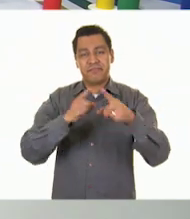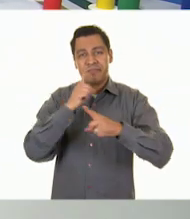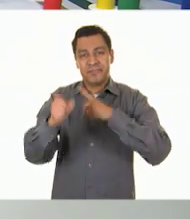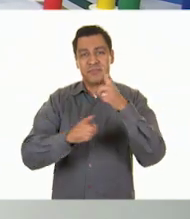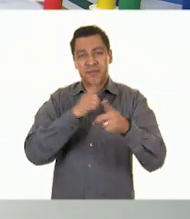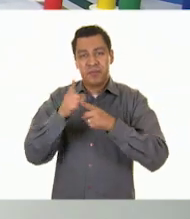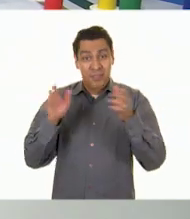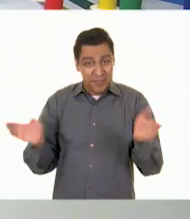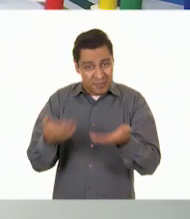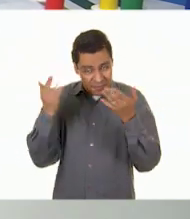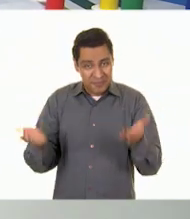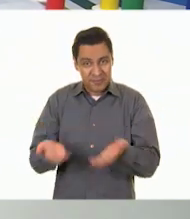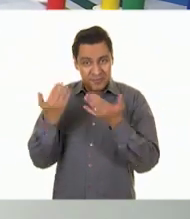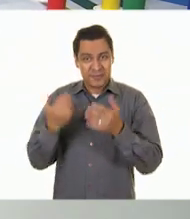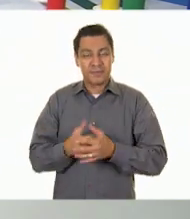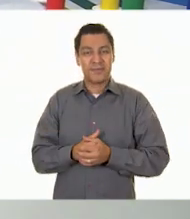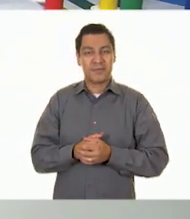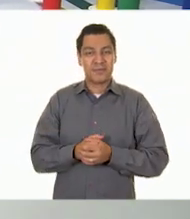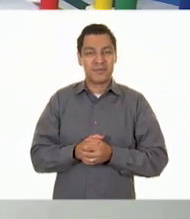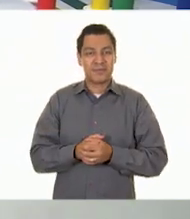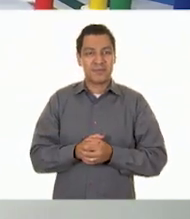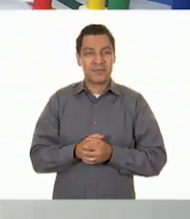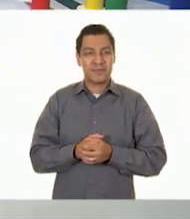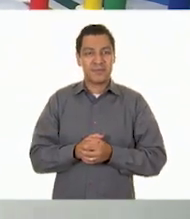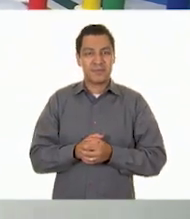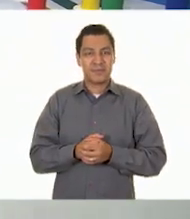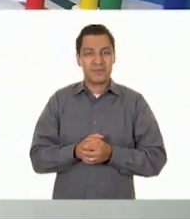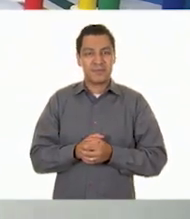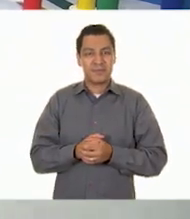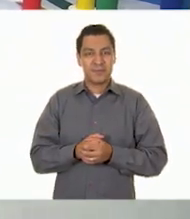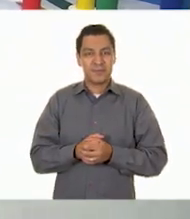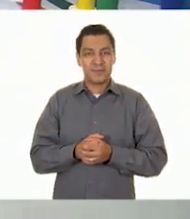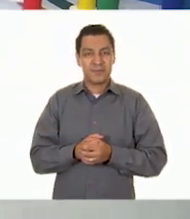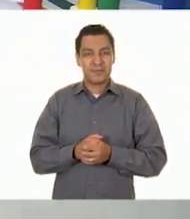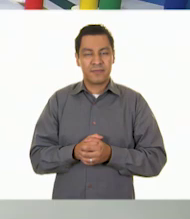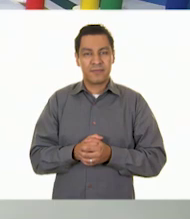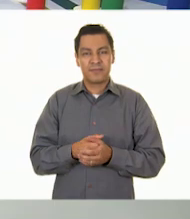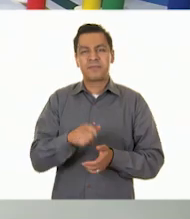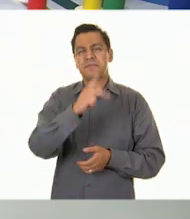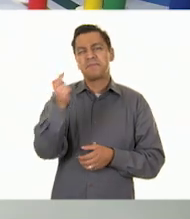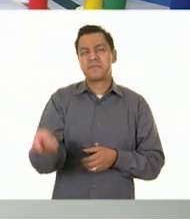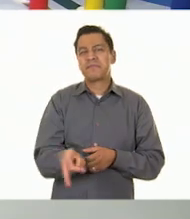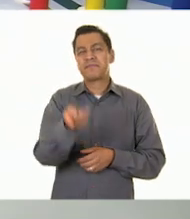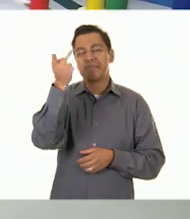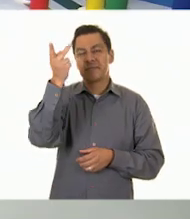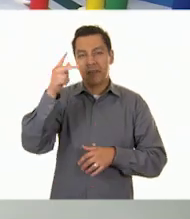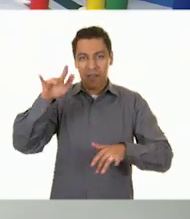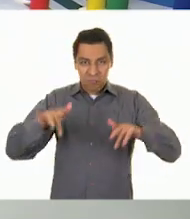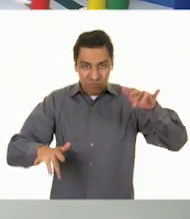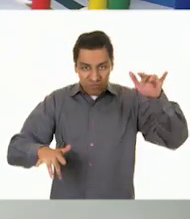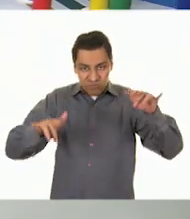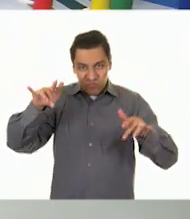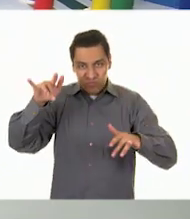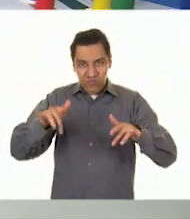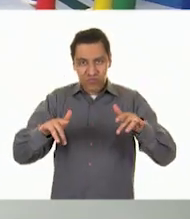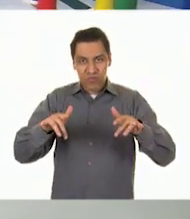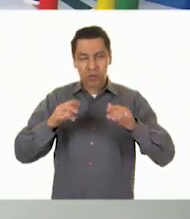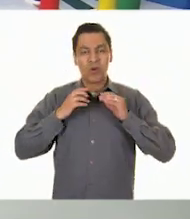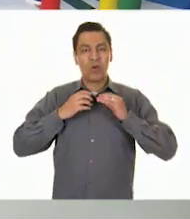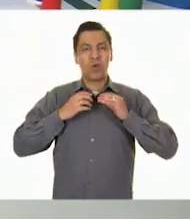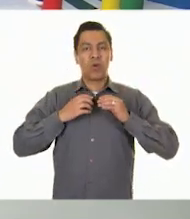muy bien como harías que tu títeres quisiera conducción